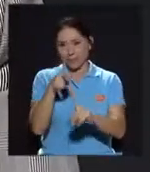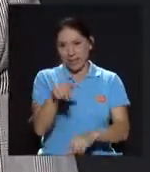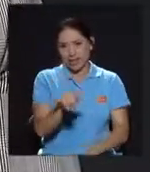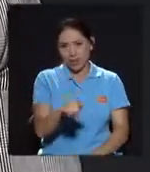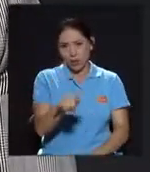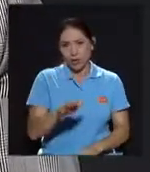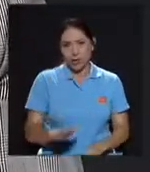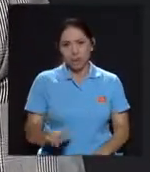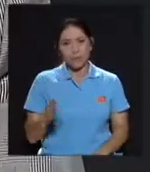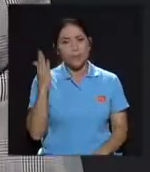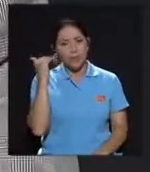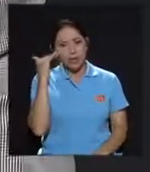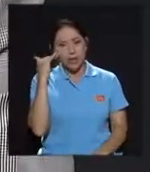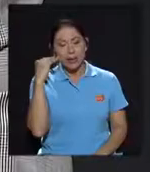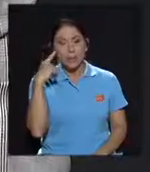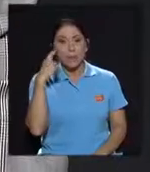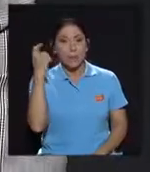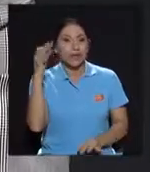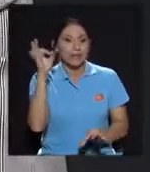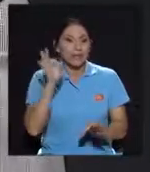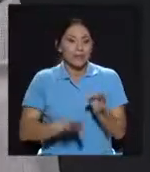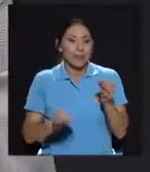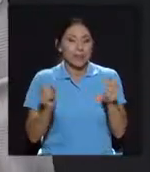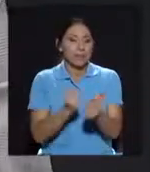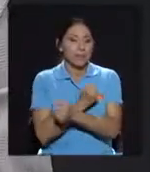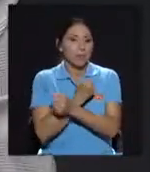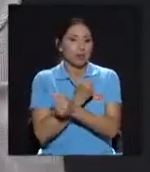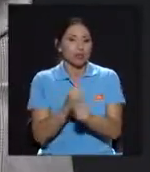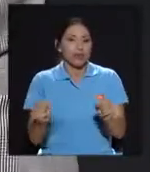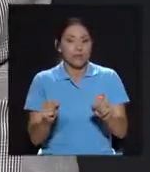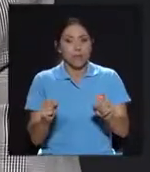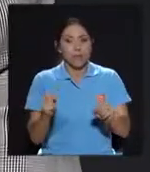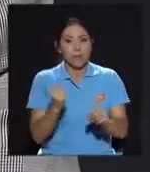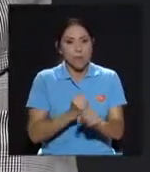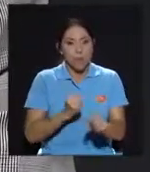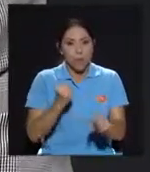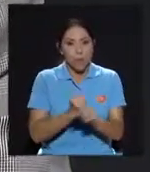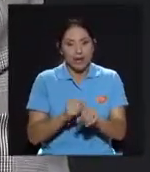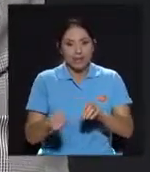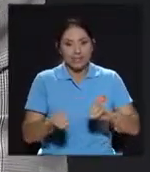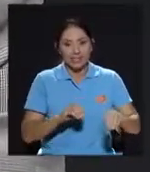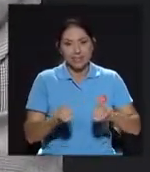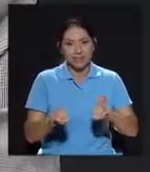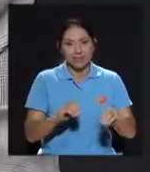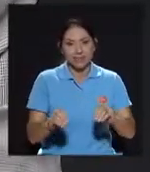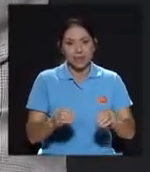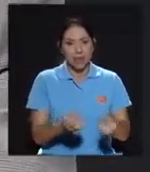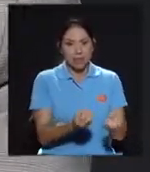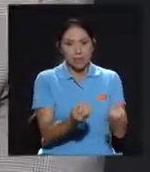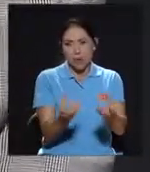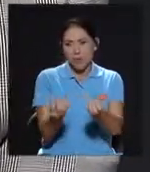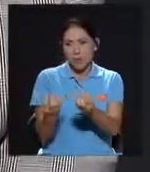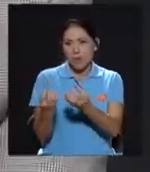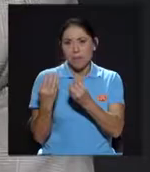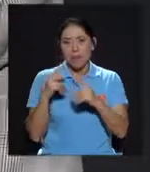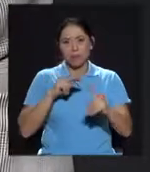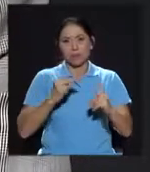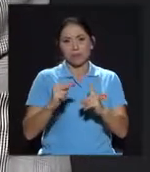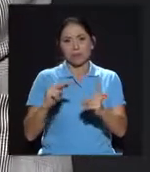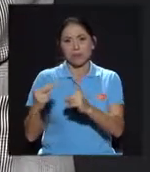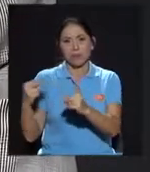simplemente es imposible moverse y la multilateralidad tiene